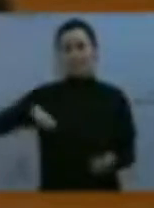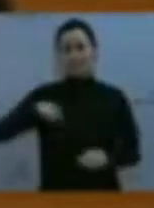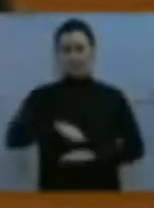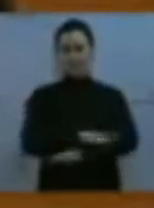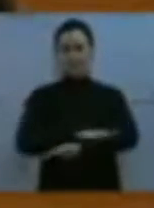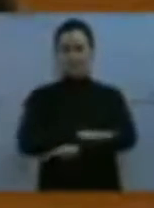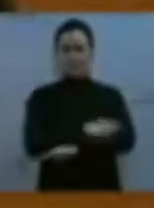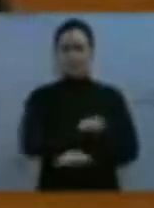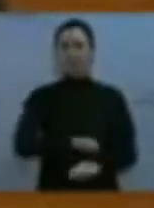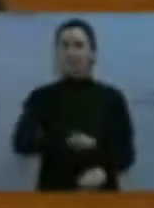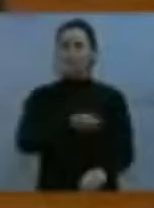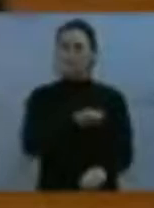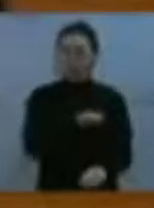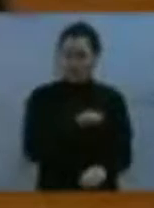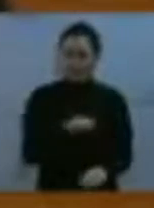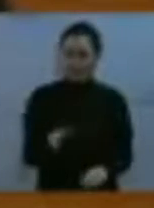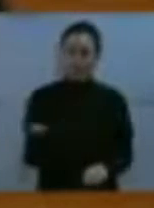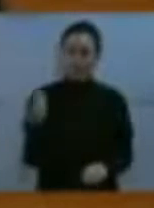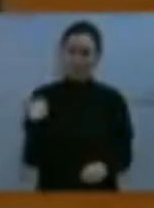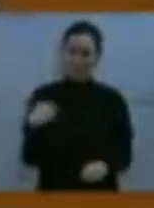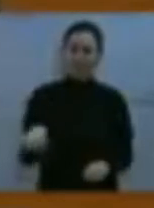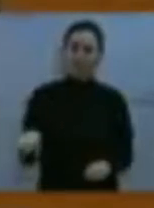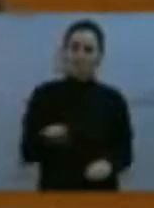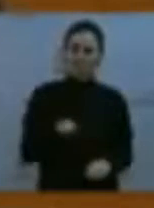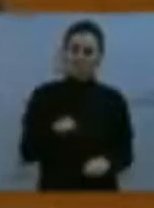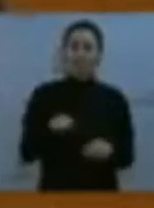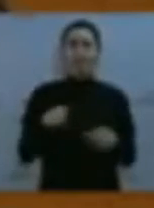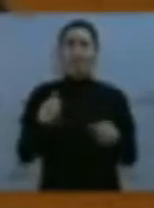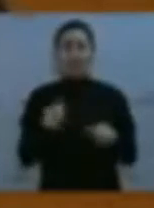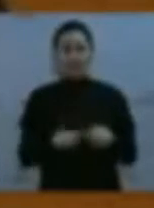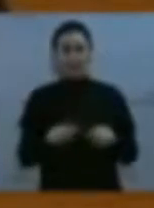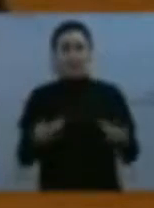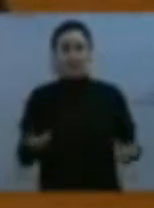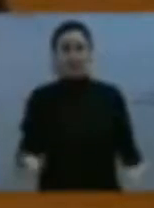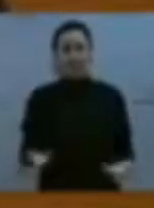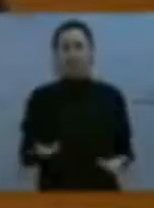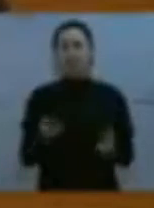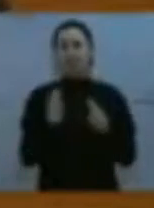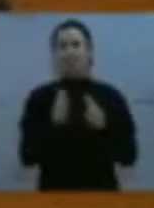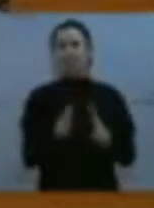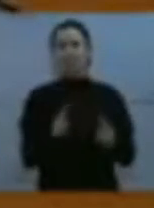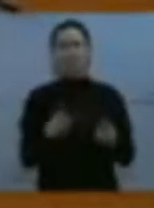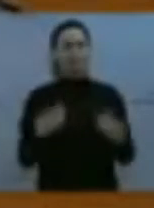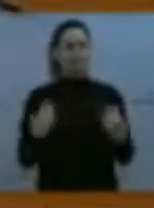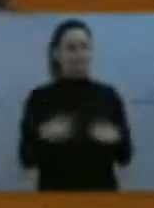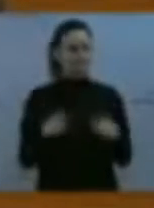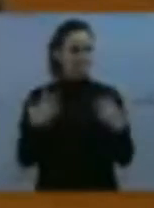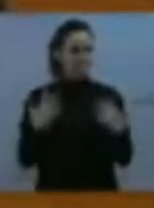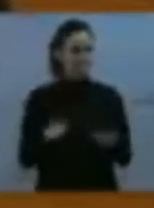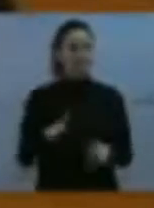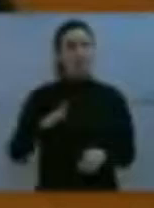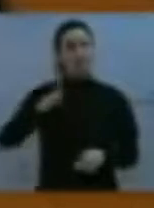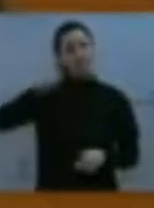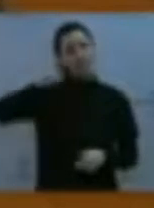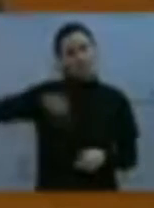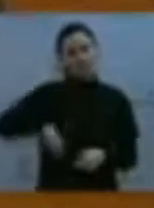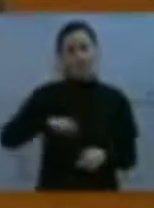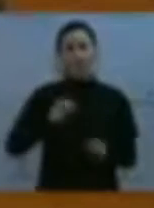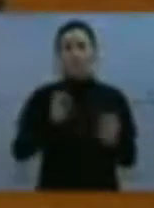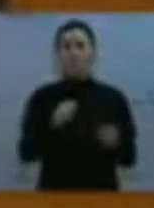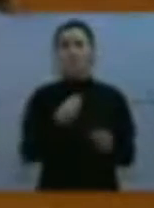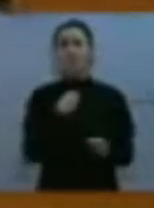responsabilidades en este país, adquiere sin duda alguna un plus en la legitimidad al pronunciar esas palabras y también un plus